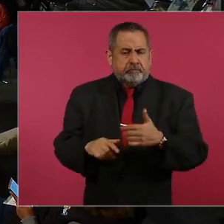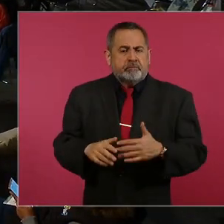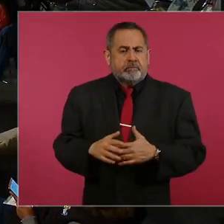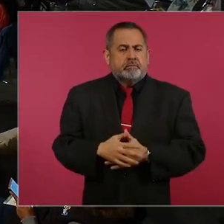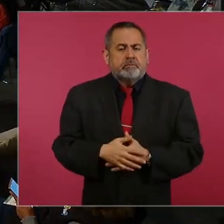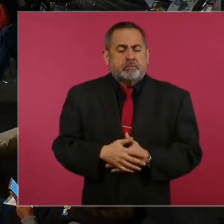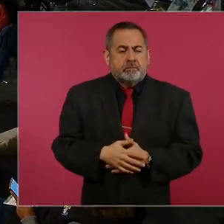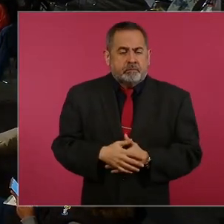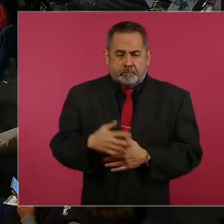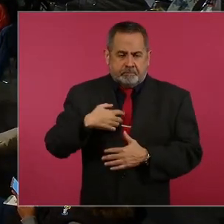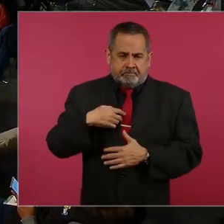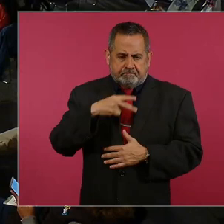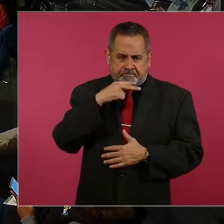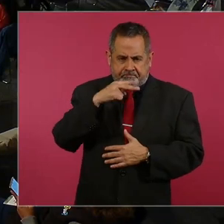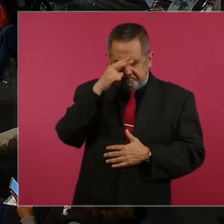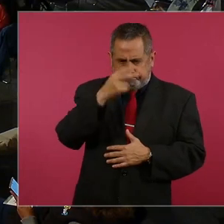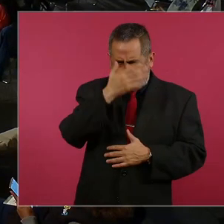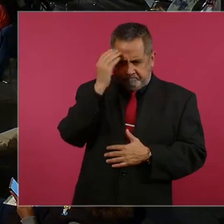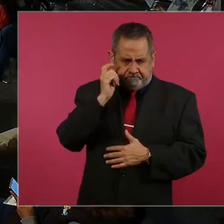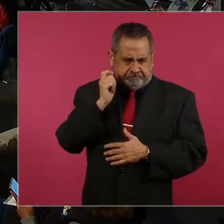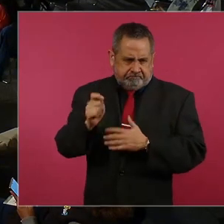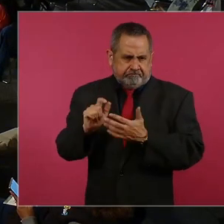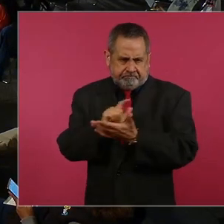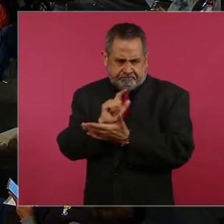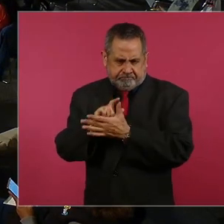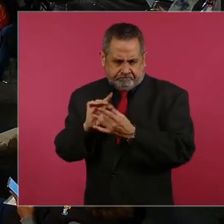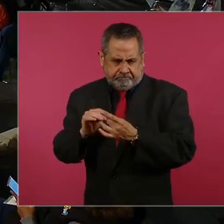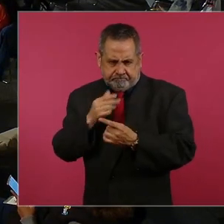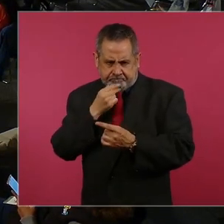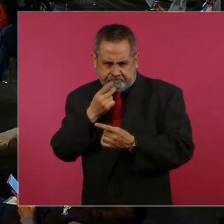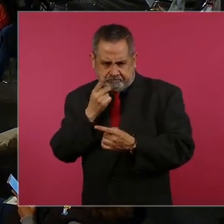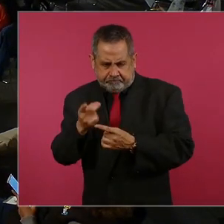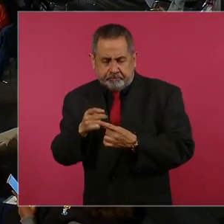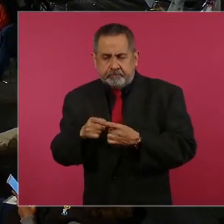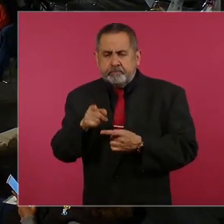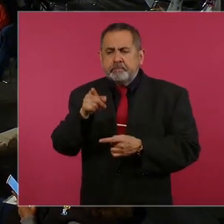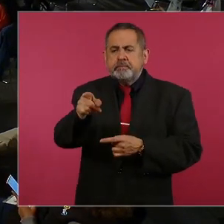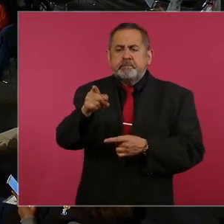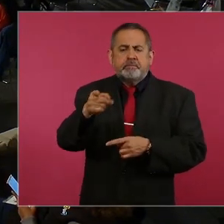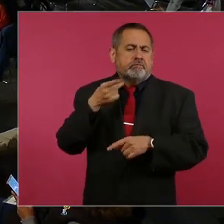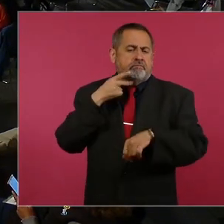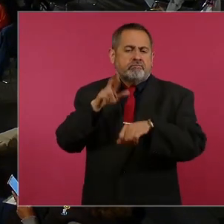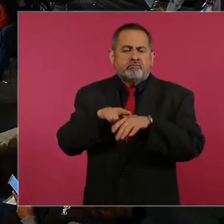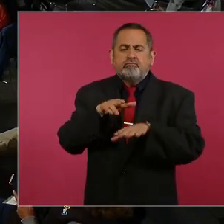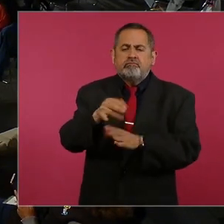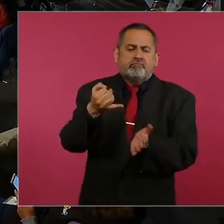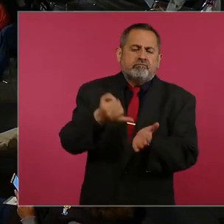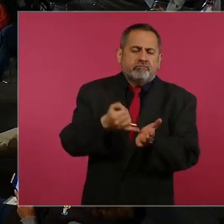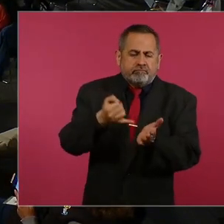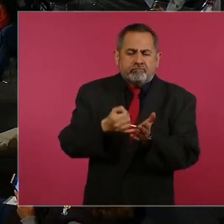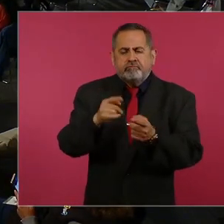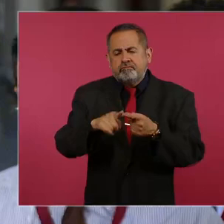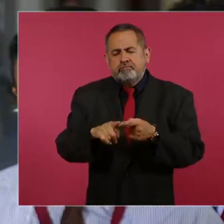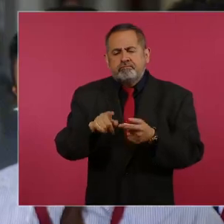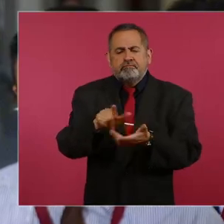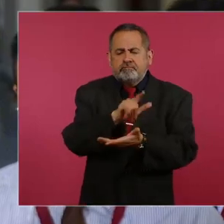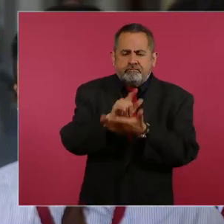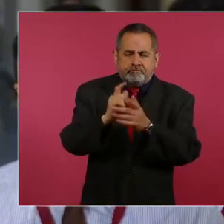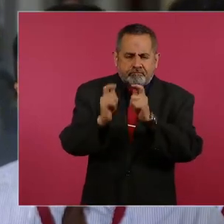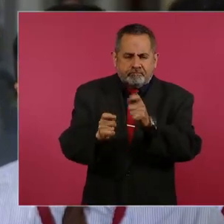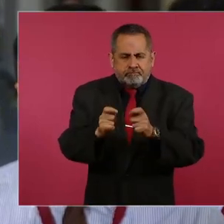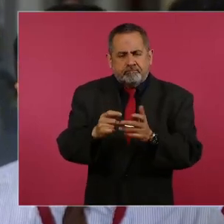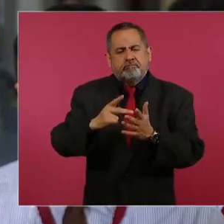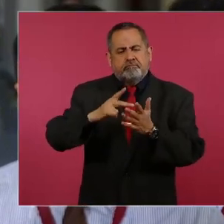neófito en temas legales, pero aprovechando que está aquí la procuradora, la gente que les sabe al tema de los impuestos y al tema legal, pues